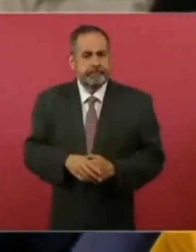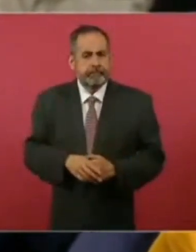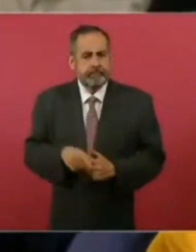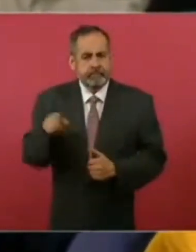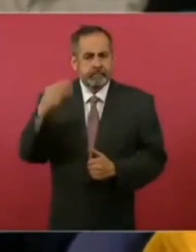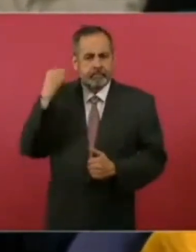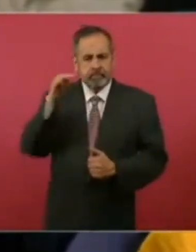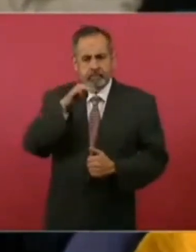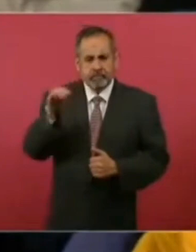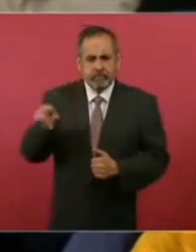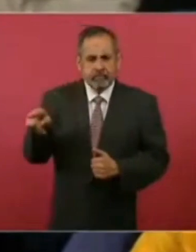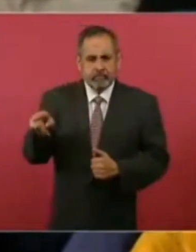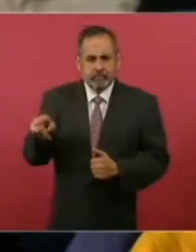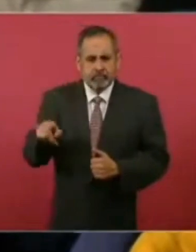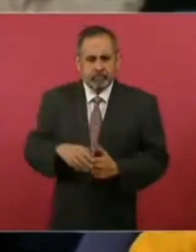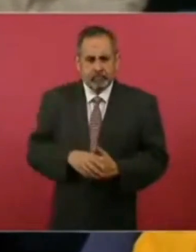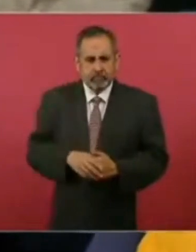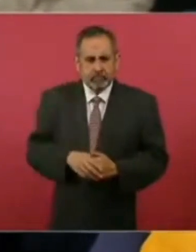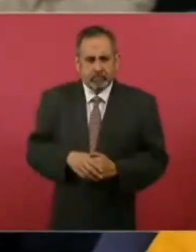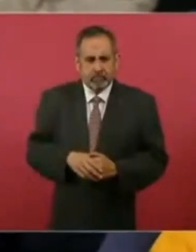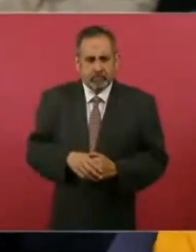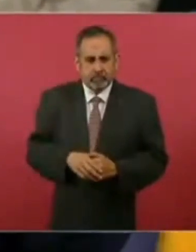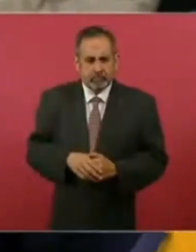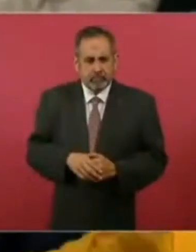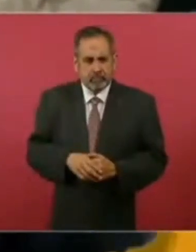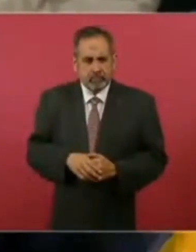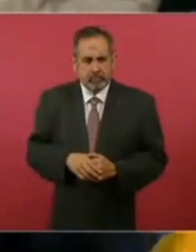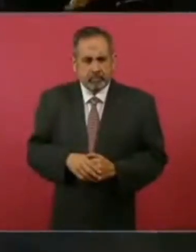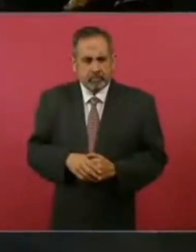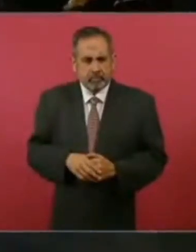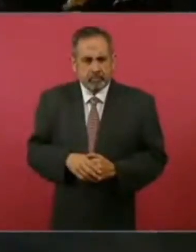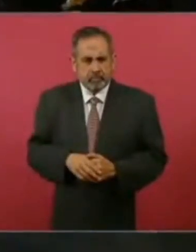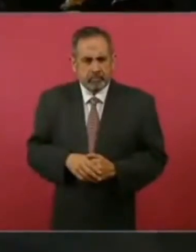sí, en Morelia, Michoacán. Ay, yo dije.